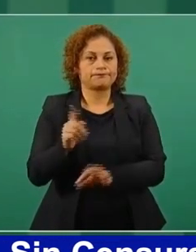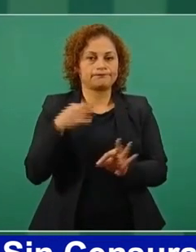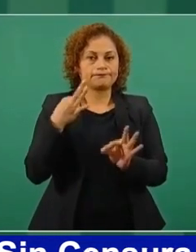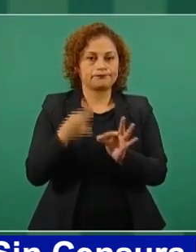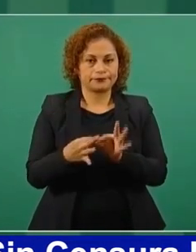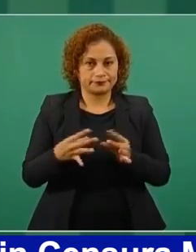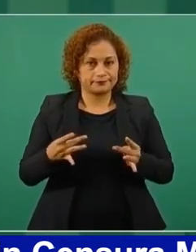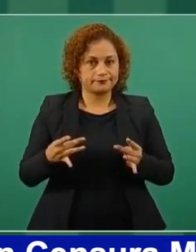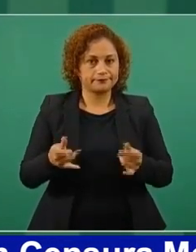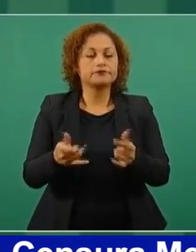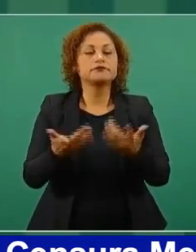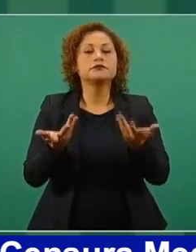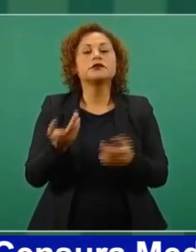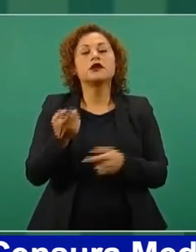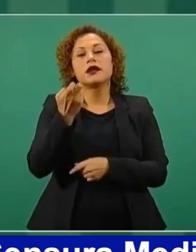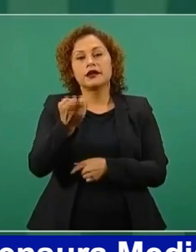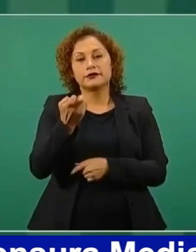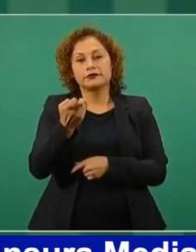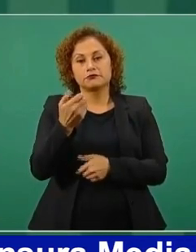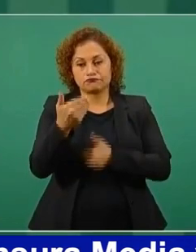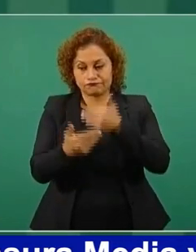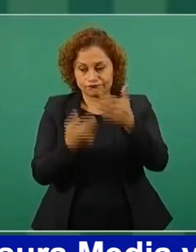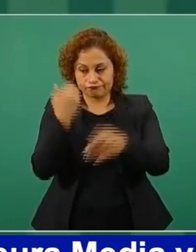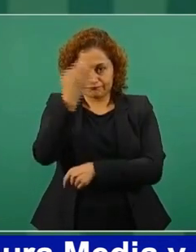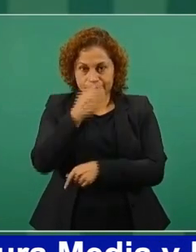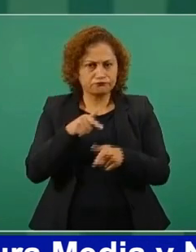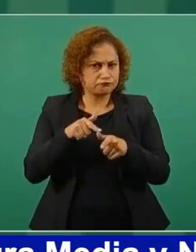Van bien todas las pruebas.